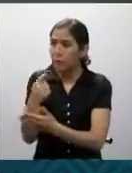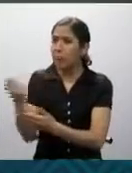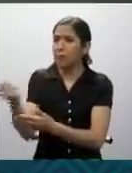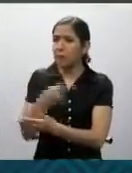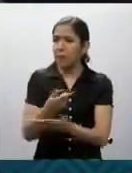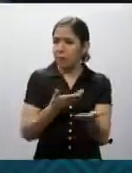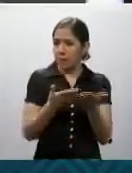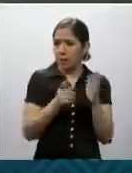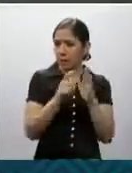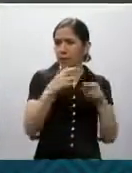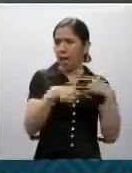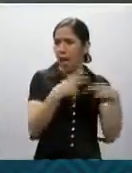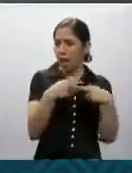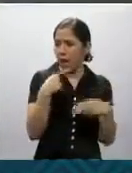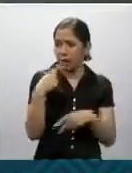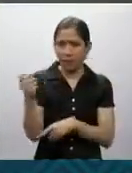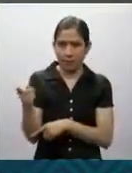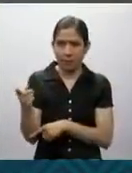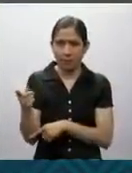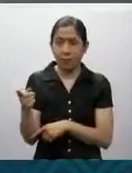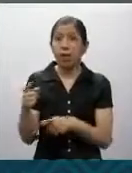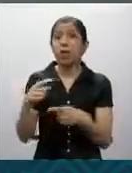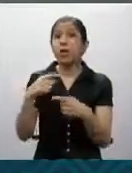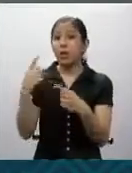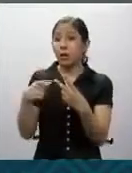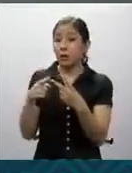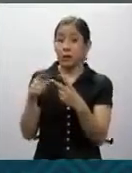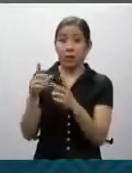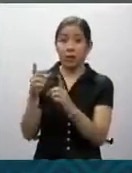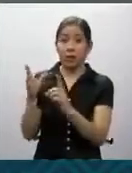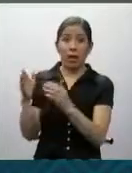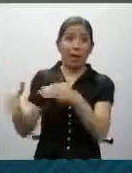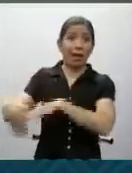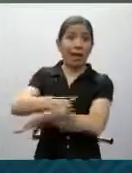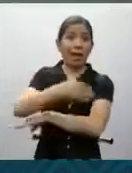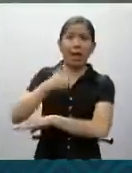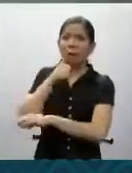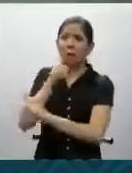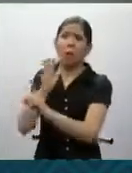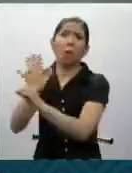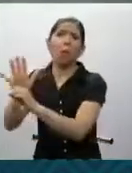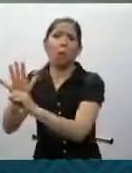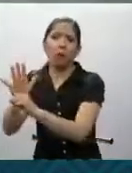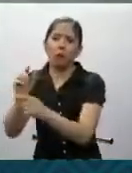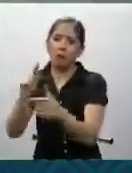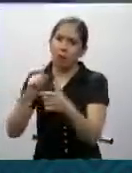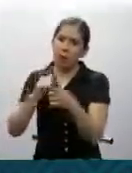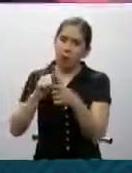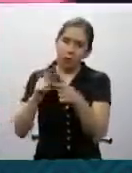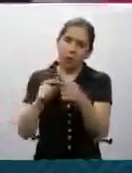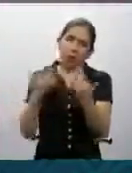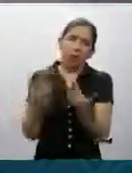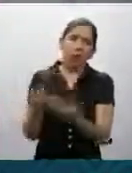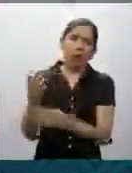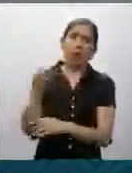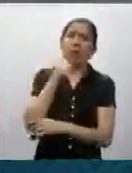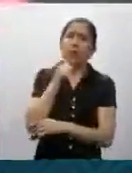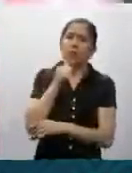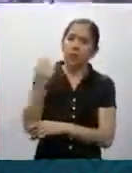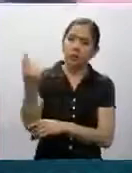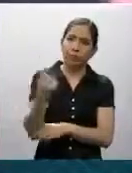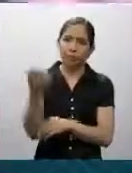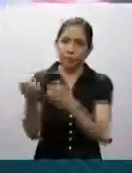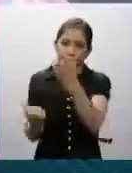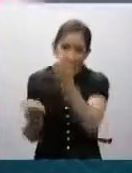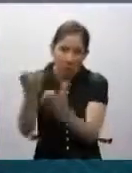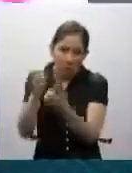servicios sexuales, incluso interceptadas en la calle. Es por este aspecto que se tiene que tomar la valoración psicológica en Cámara